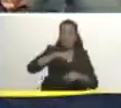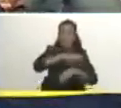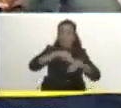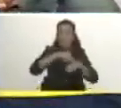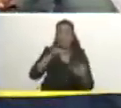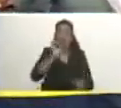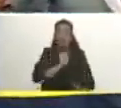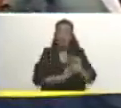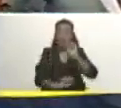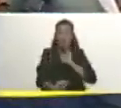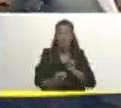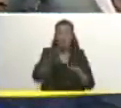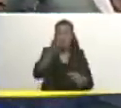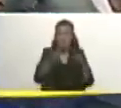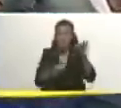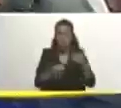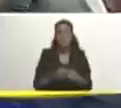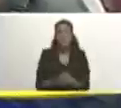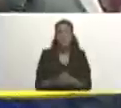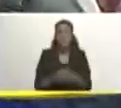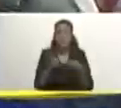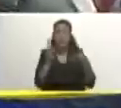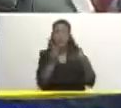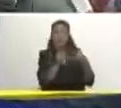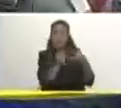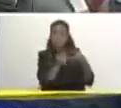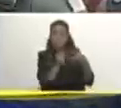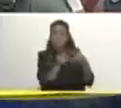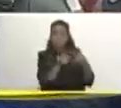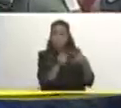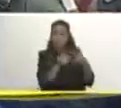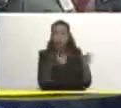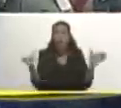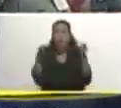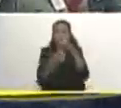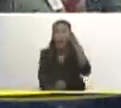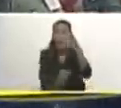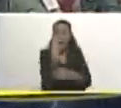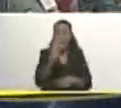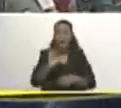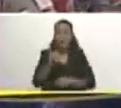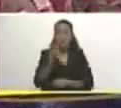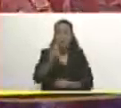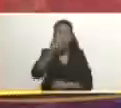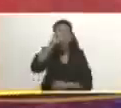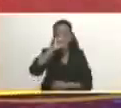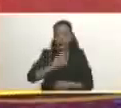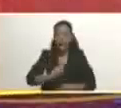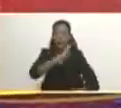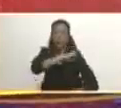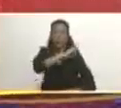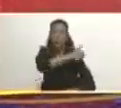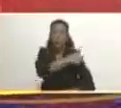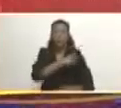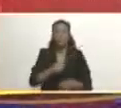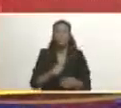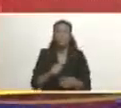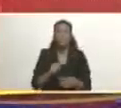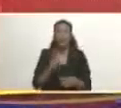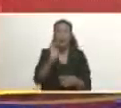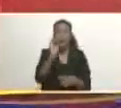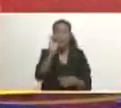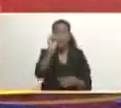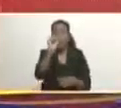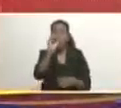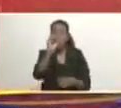Defensa. La segunda etapa, compuesta por 12 años, corresponde al teniente coronel Óscar Tamayo